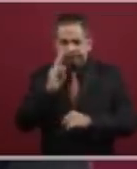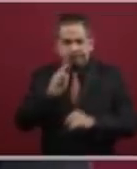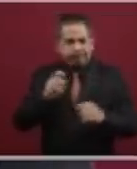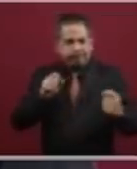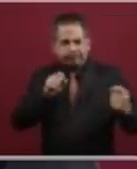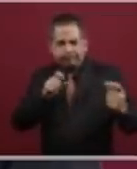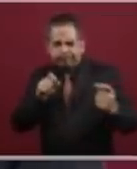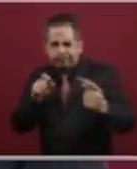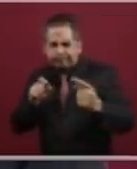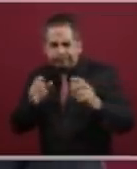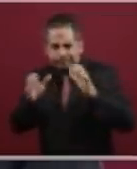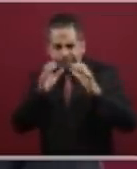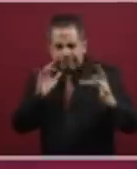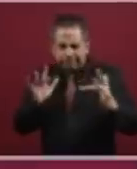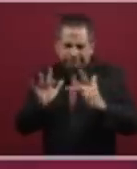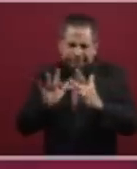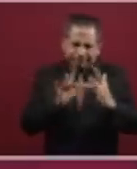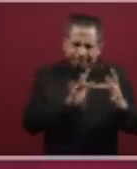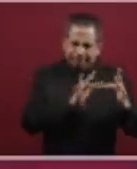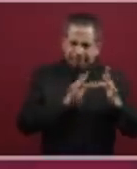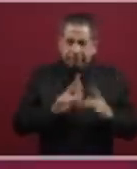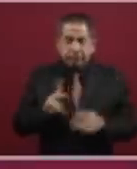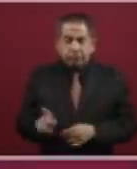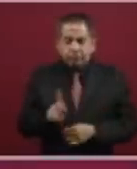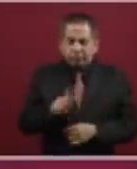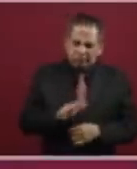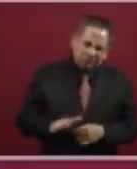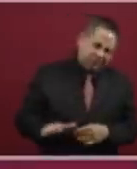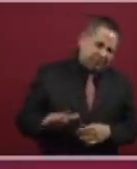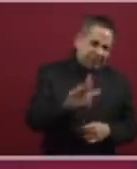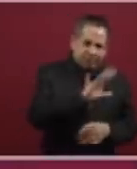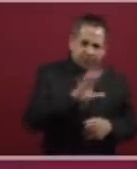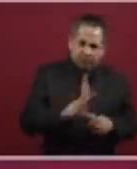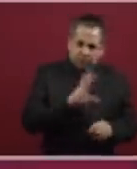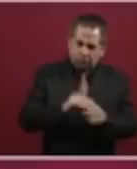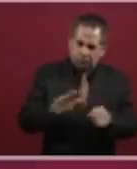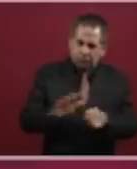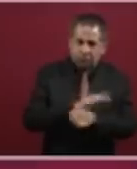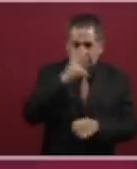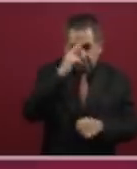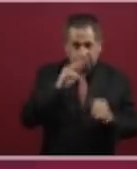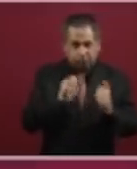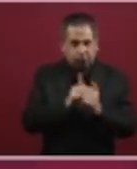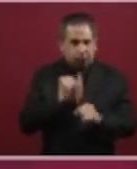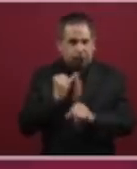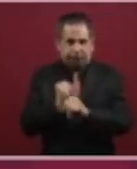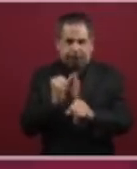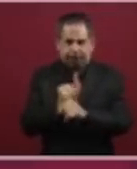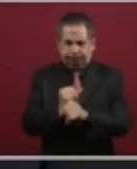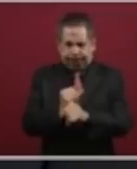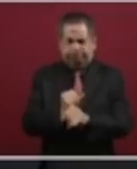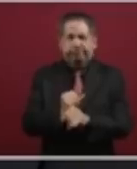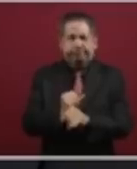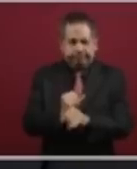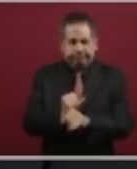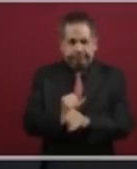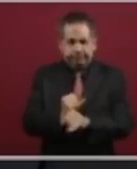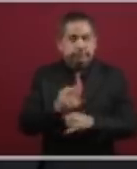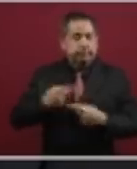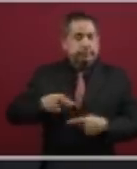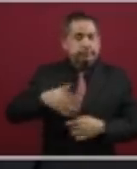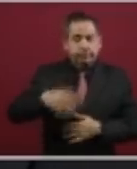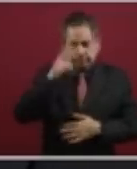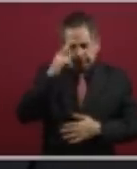comunicar todos los pueblos de México con internet y que todos los mexicanos